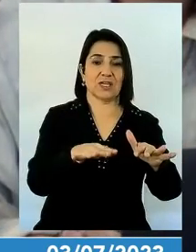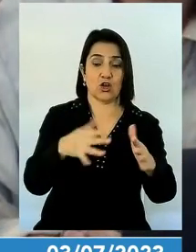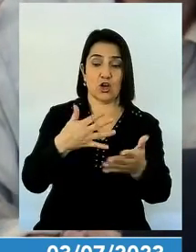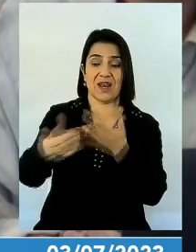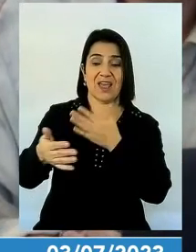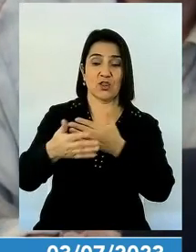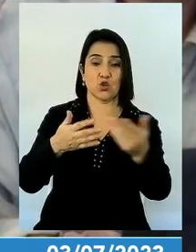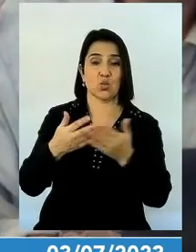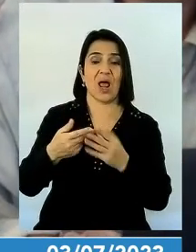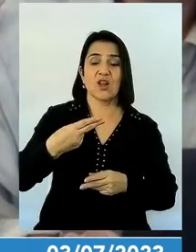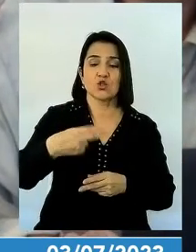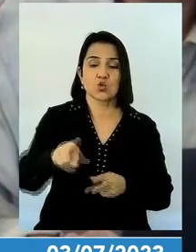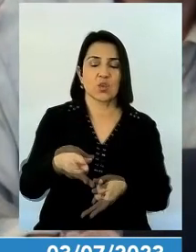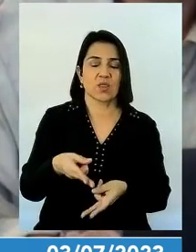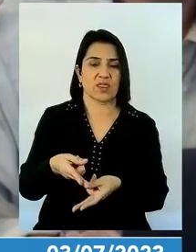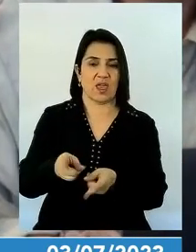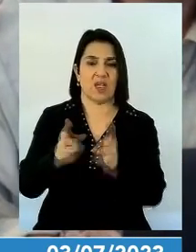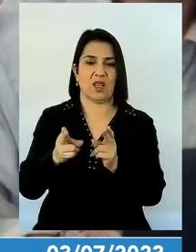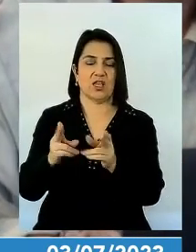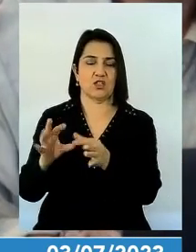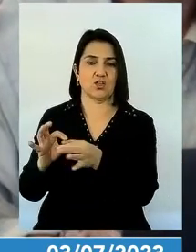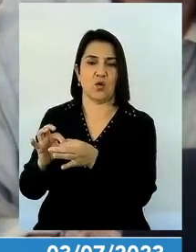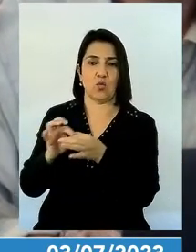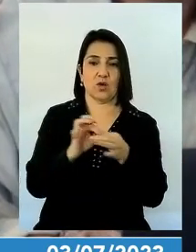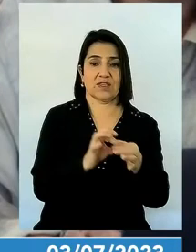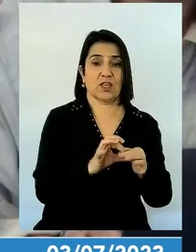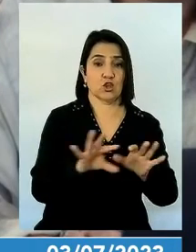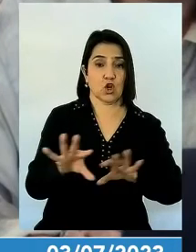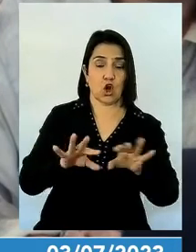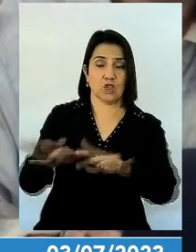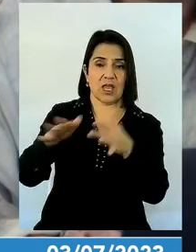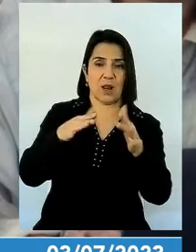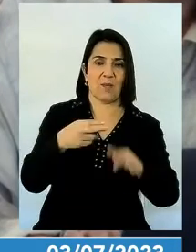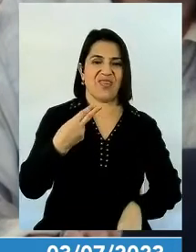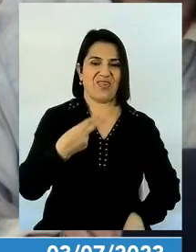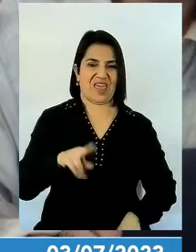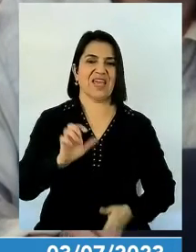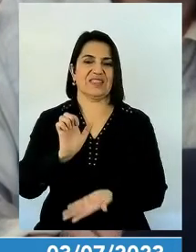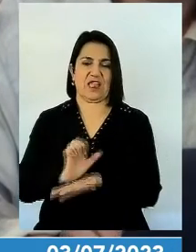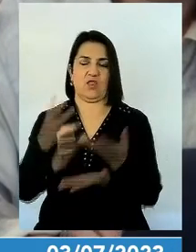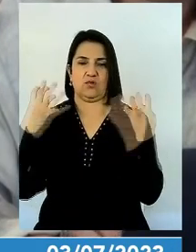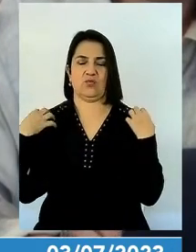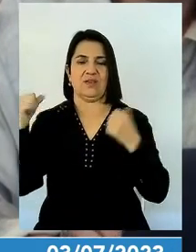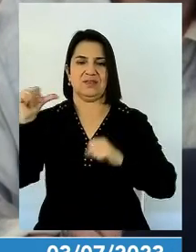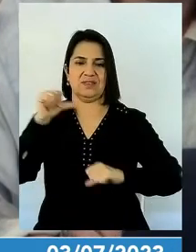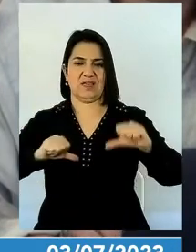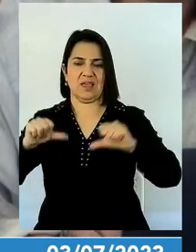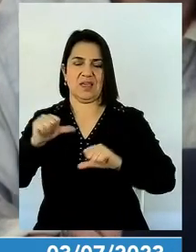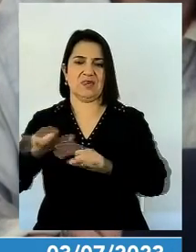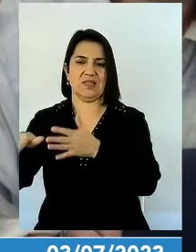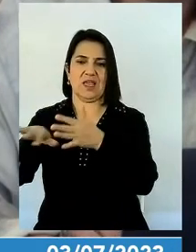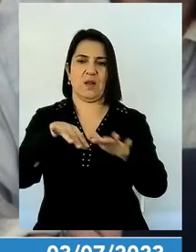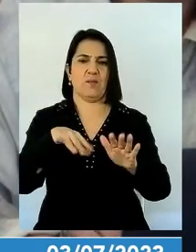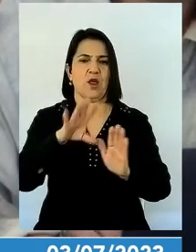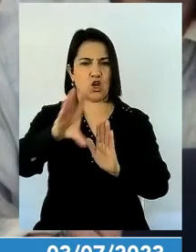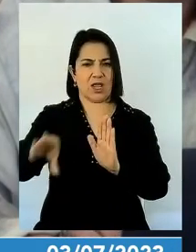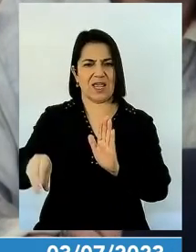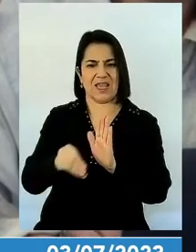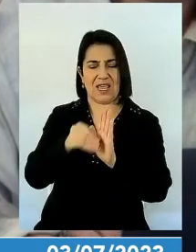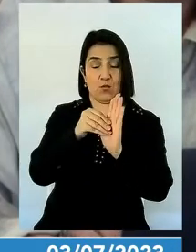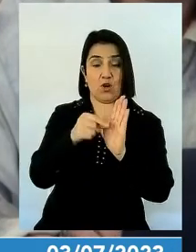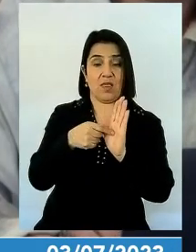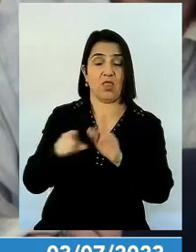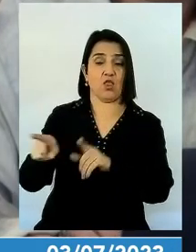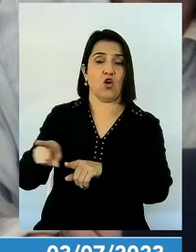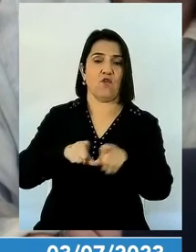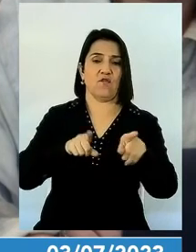recursos marinos son propiedad del Estado, las ciencias del mar son incorporadas en todos los niveles de la gobernanza del océano y sus recursos,